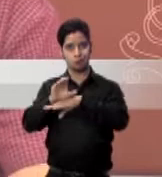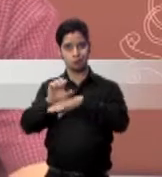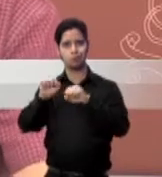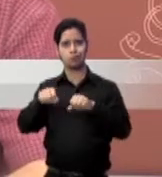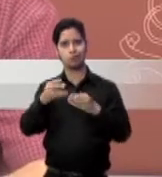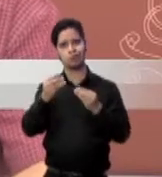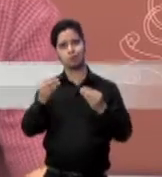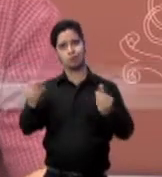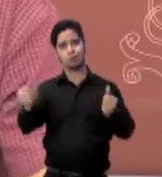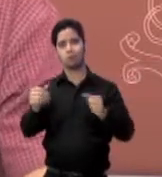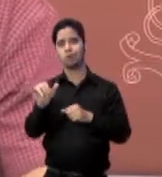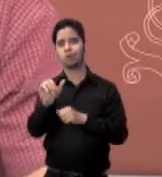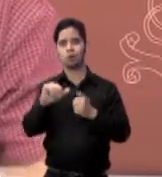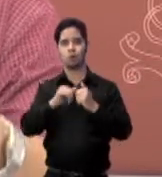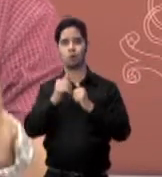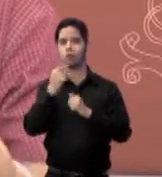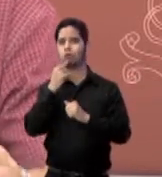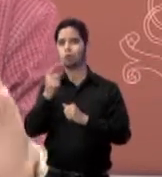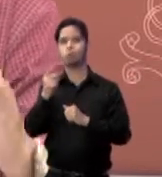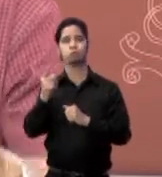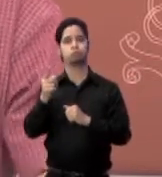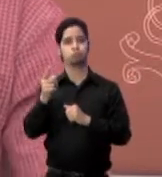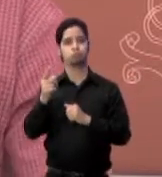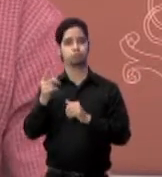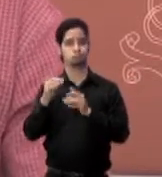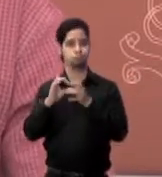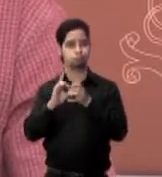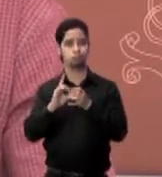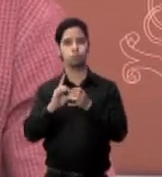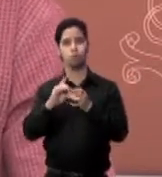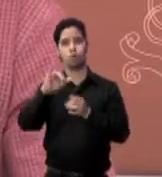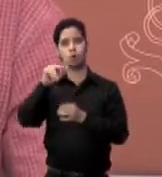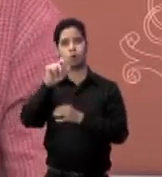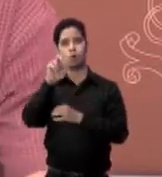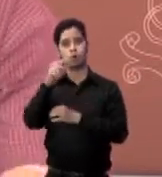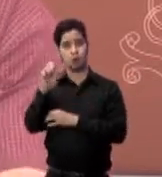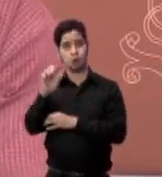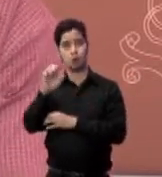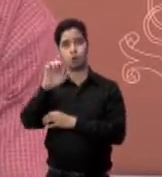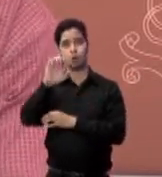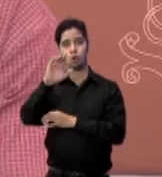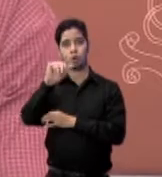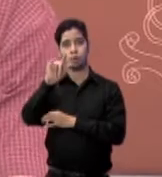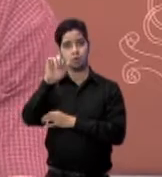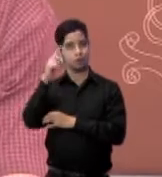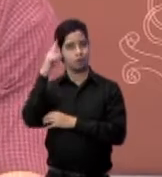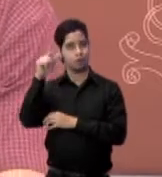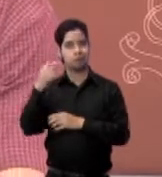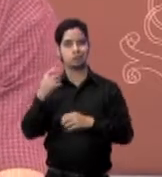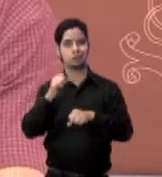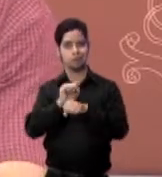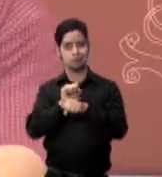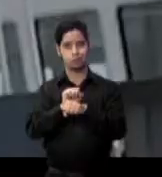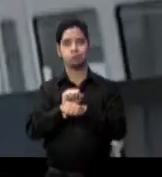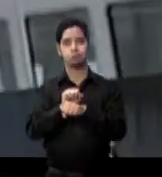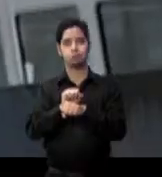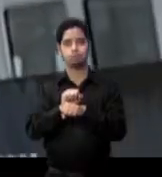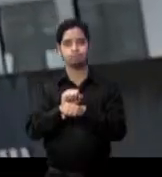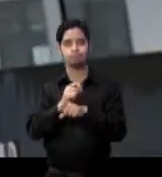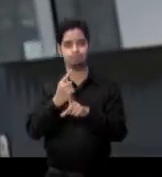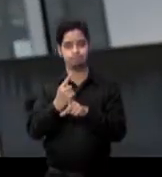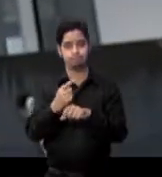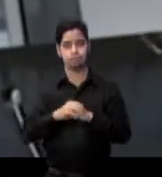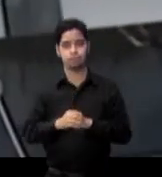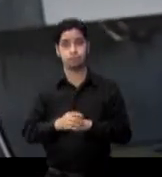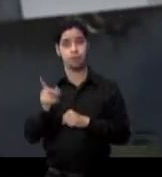como dijo el compañero Jorge Colbert, para siempre esta inquietud y esta insatisfacción de estos pueblos. El sistema